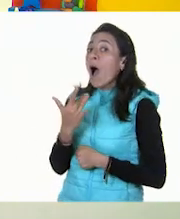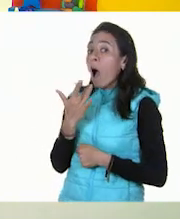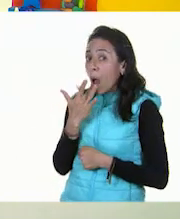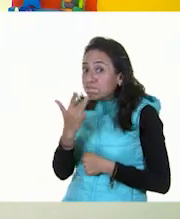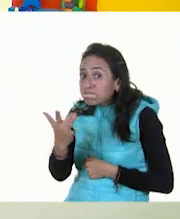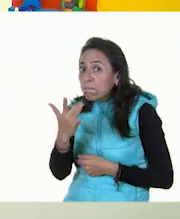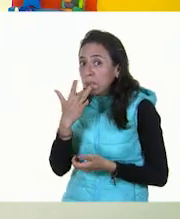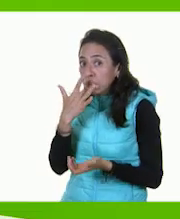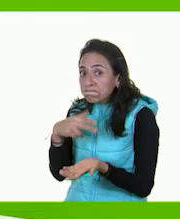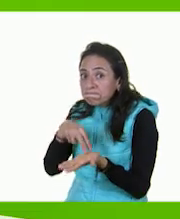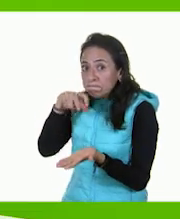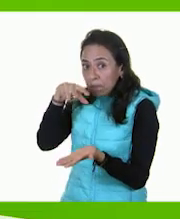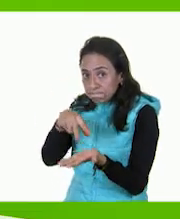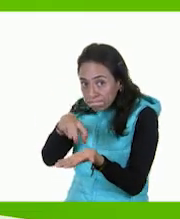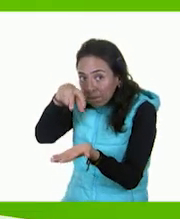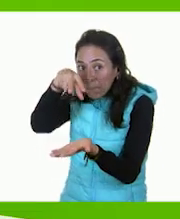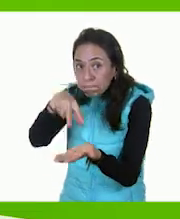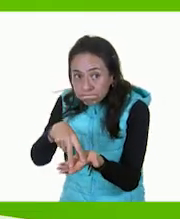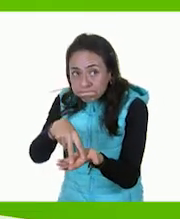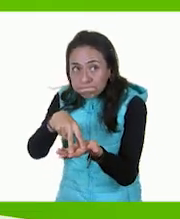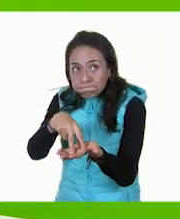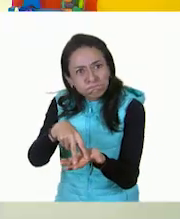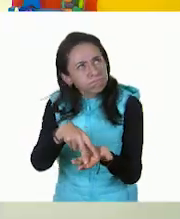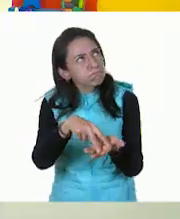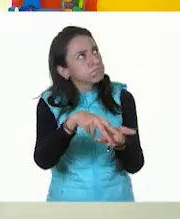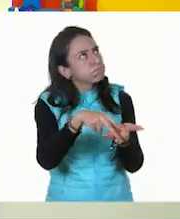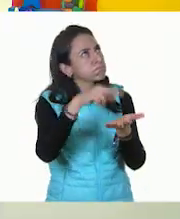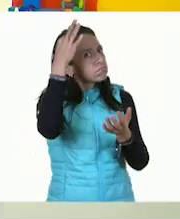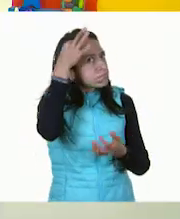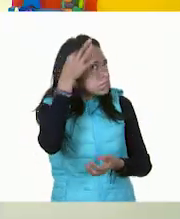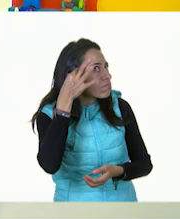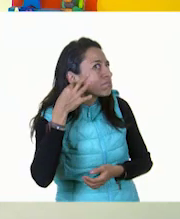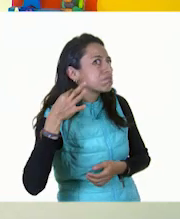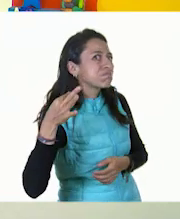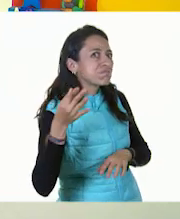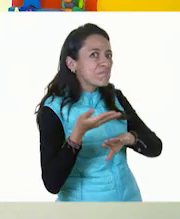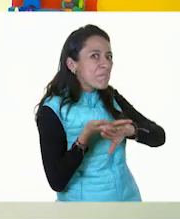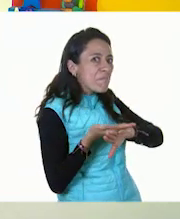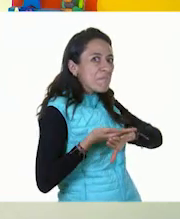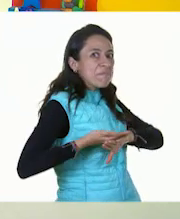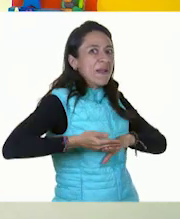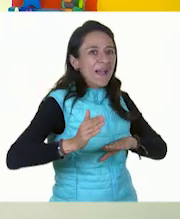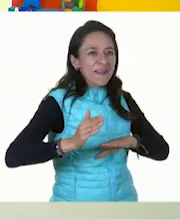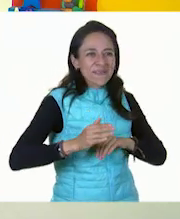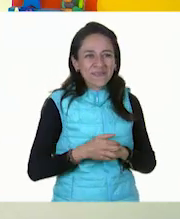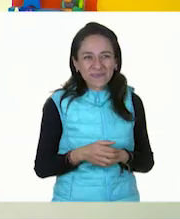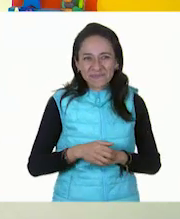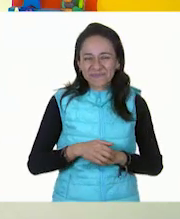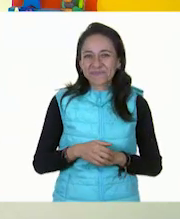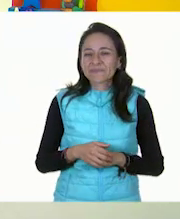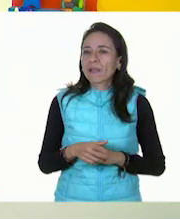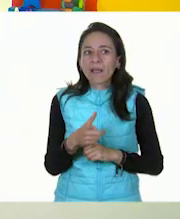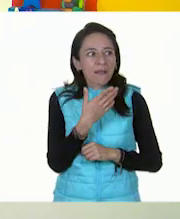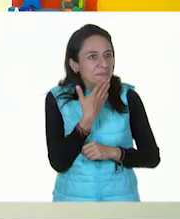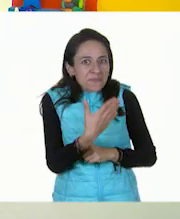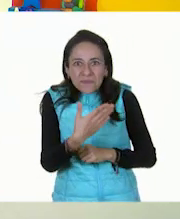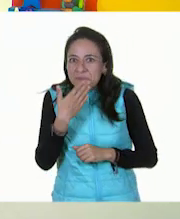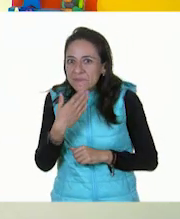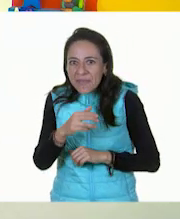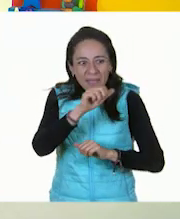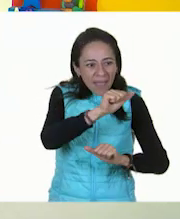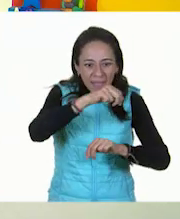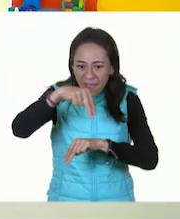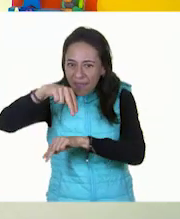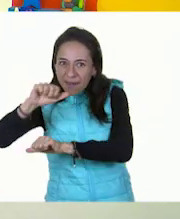rana, yo digo cana. ¡Bien! Ahora armemos una frase que rime con rana